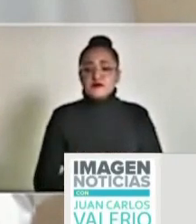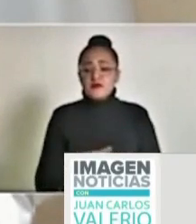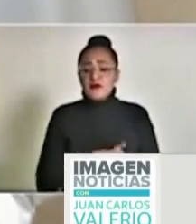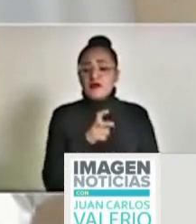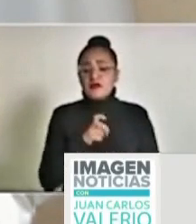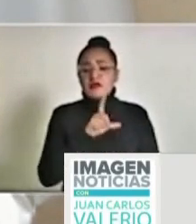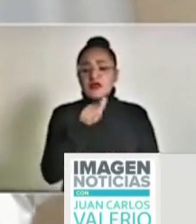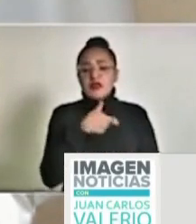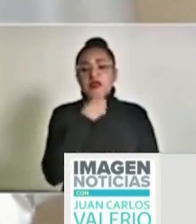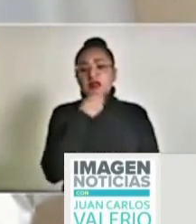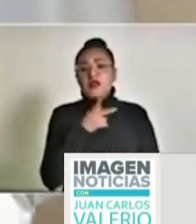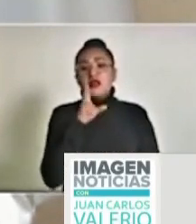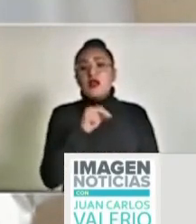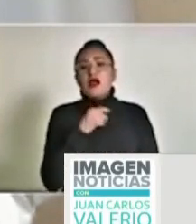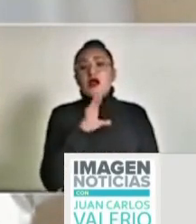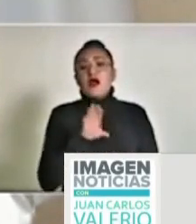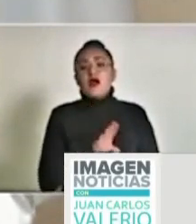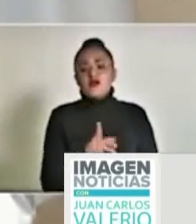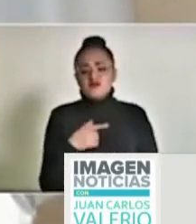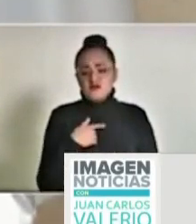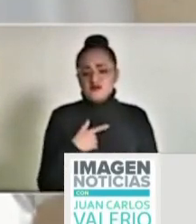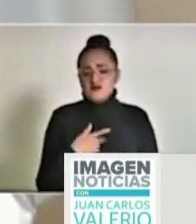por eso luego dicen que no tienen atribuciones